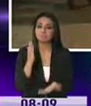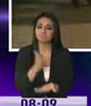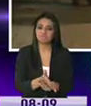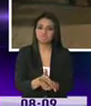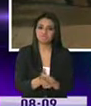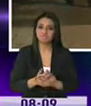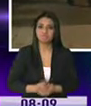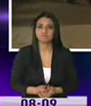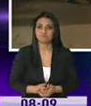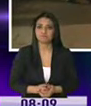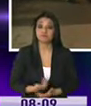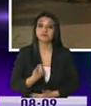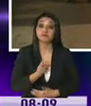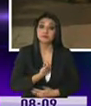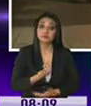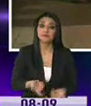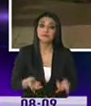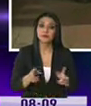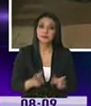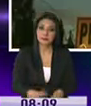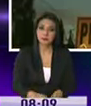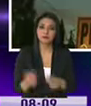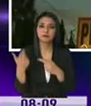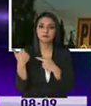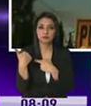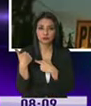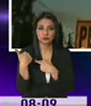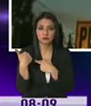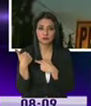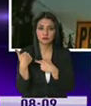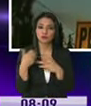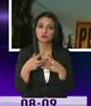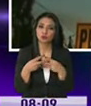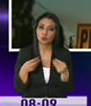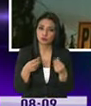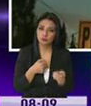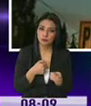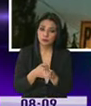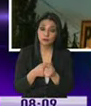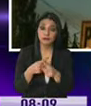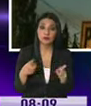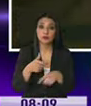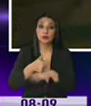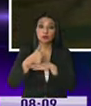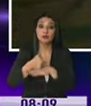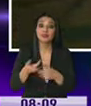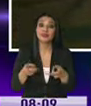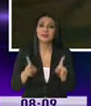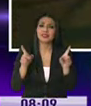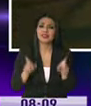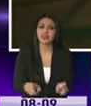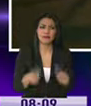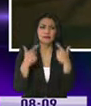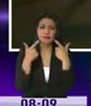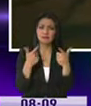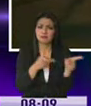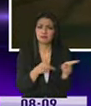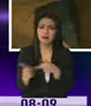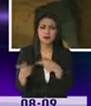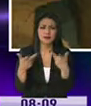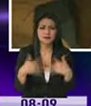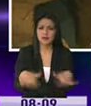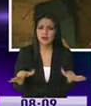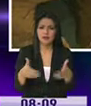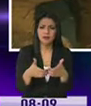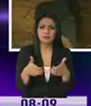heridas. Así que nosotros también seamos parte de la solución, pero hago el llamado, las autoridades tienen que ya haber implementado una cantidad